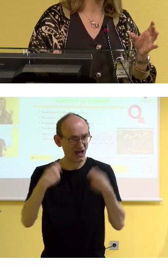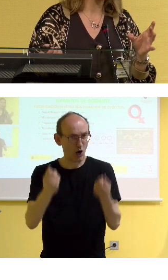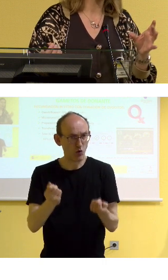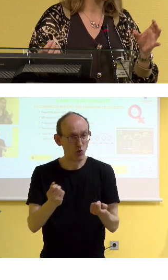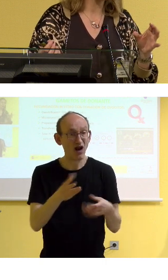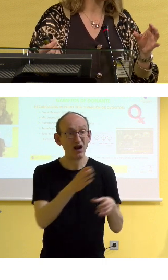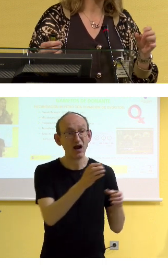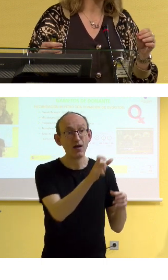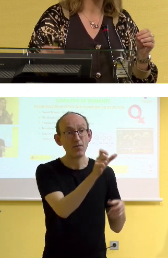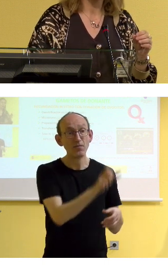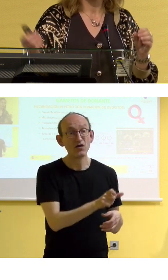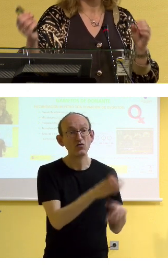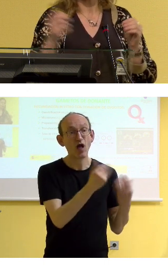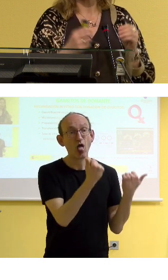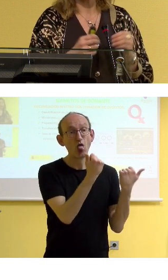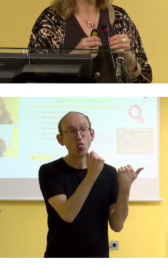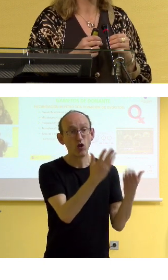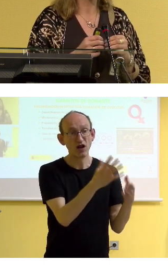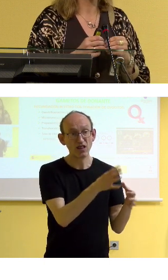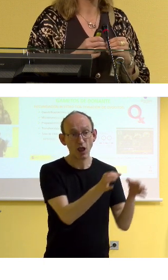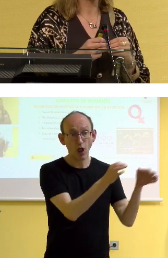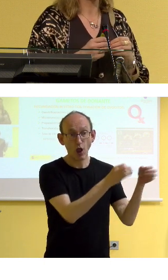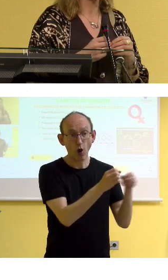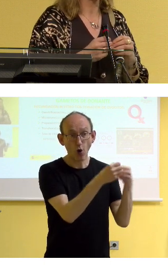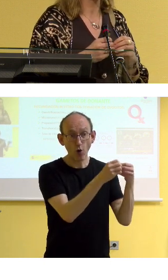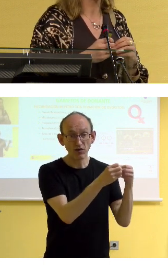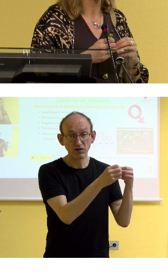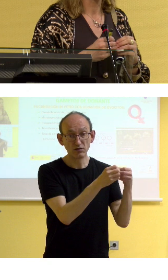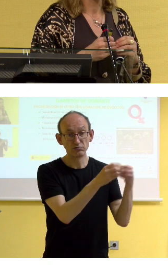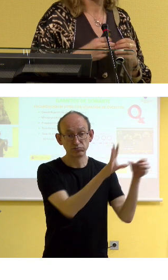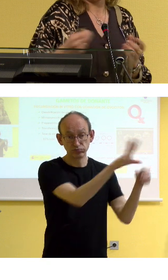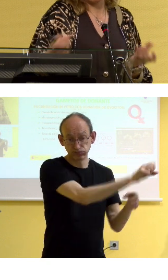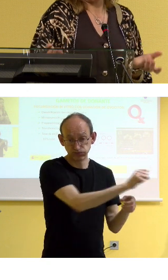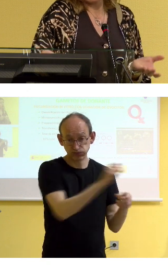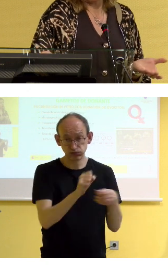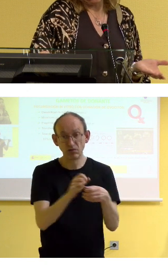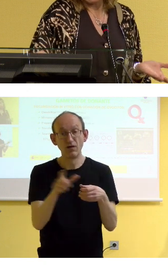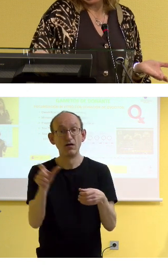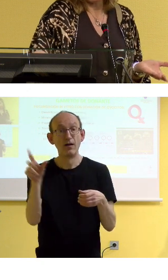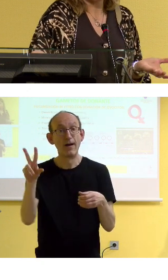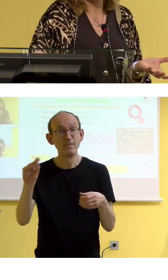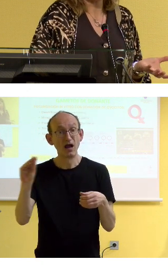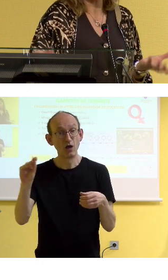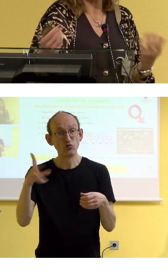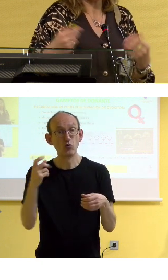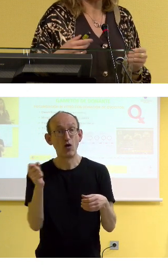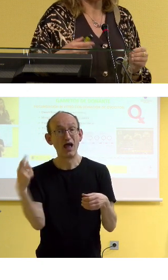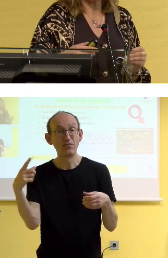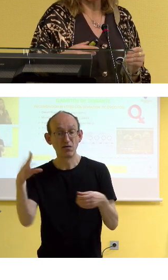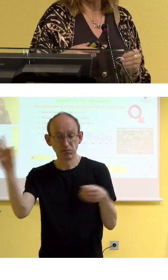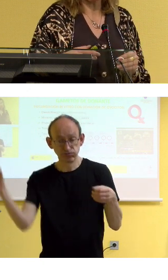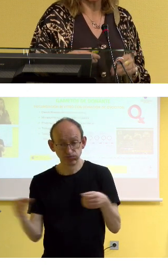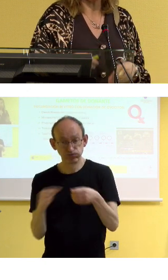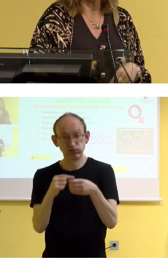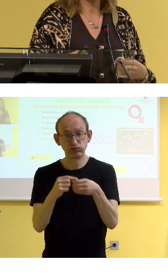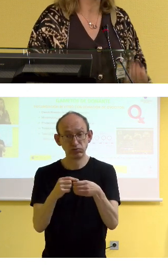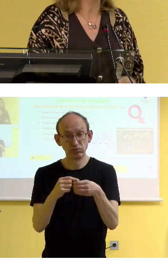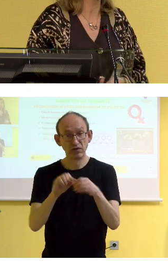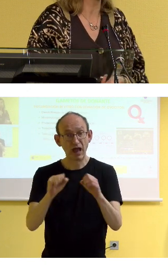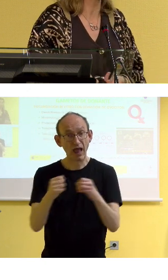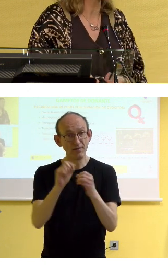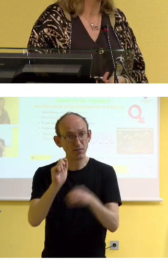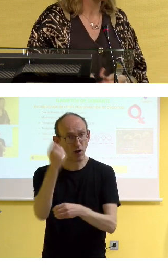los ovocitos de la donante, les juntamos con los espermatozoides de su pareja, del varón, conseguimos los embriones